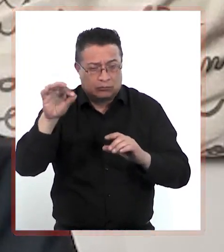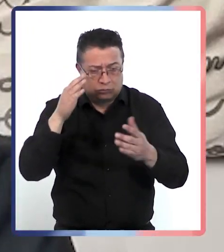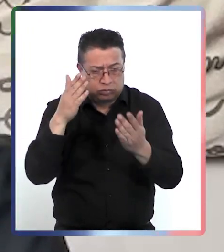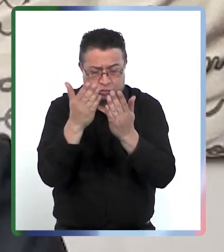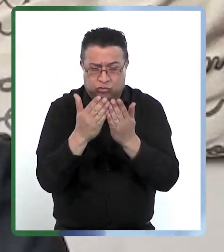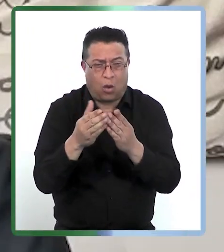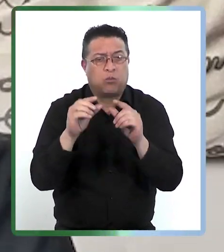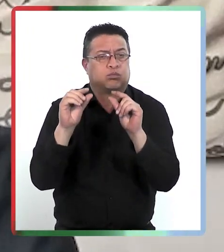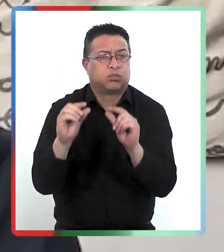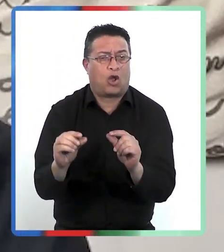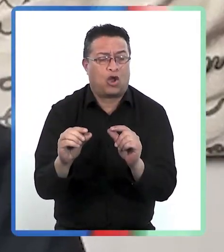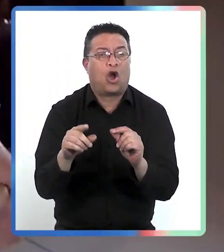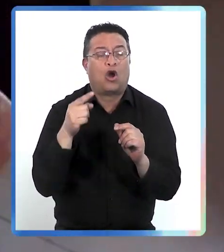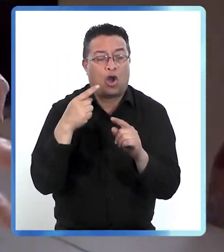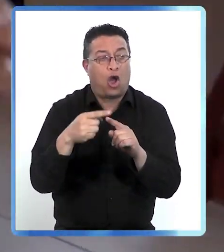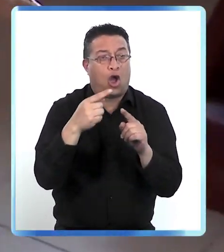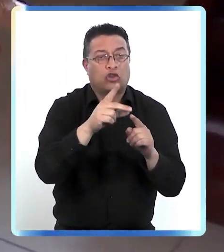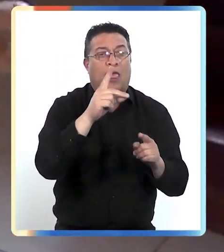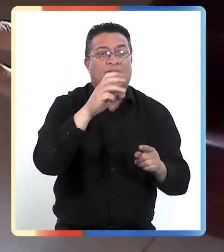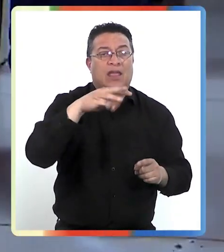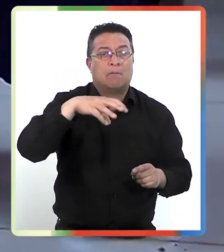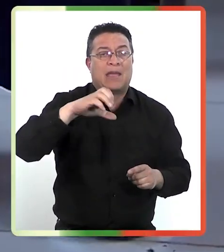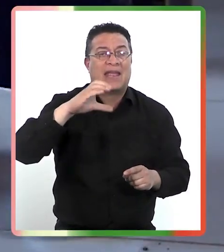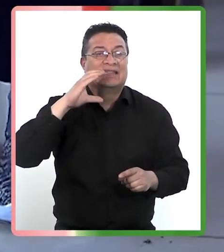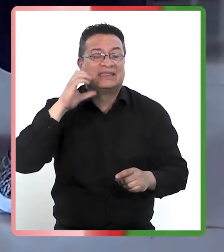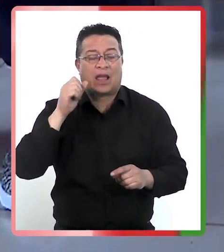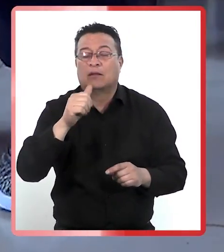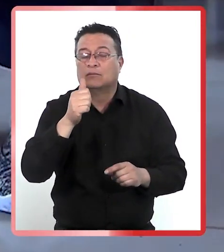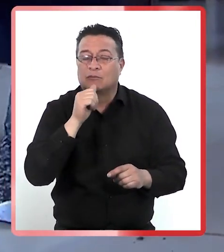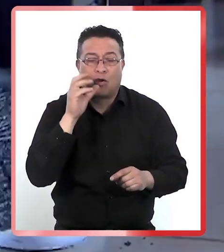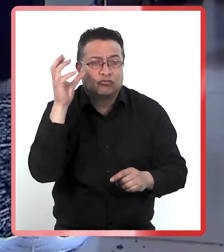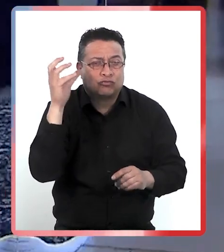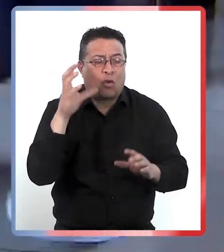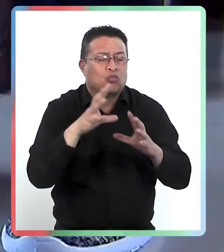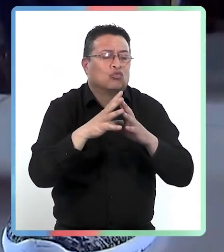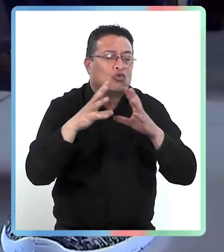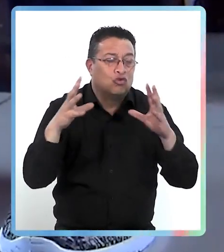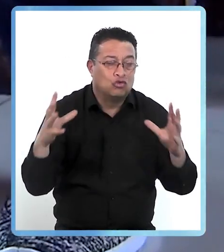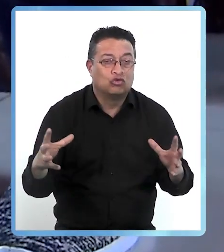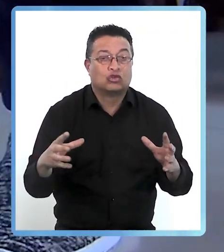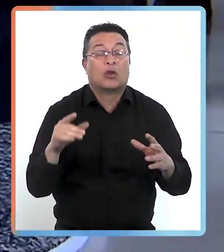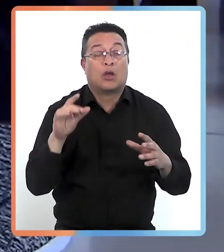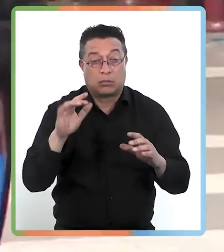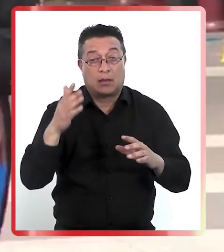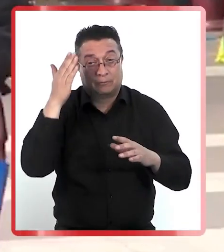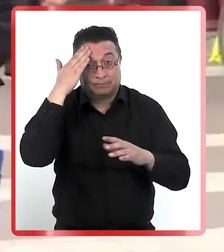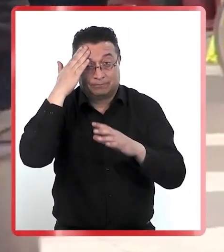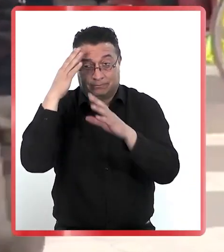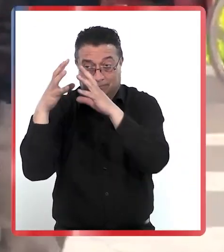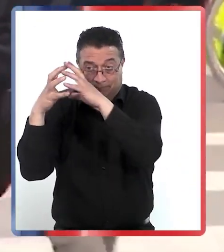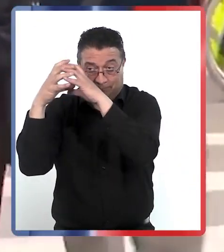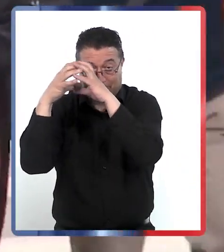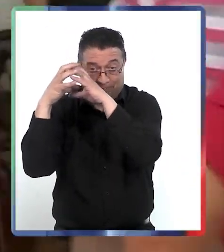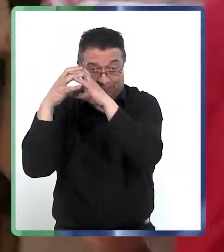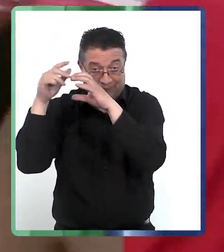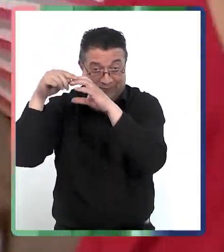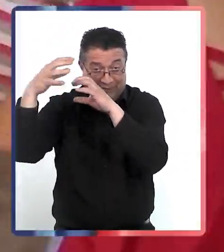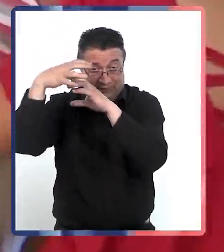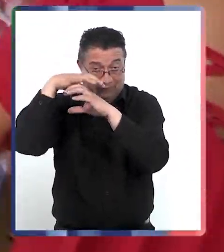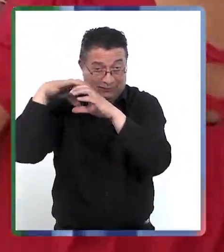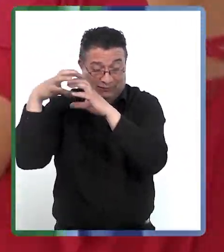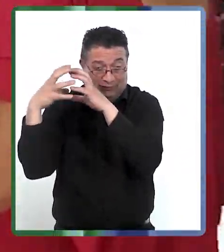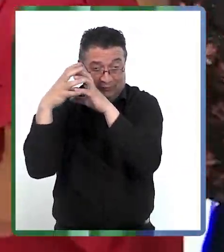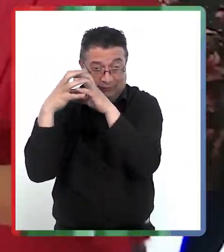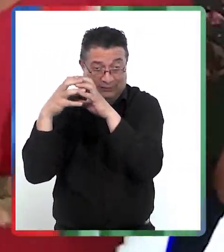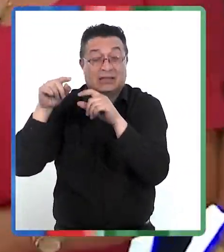por ejemplo, la enfermedad de Alzheimer y mucho menos de las otras demencias. Y probablemente están sucediendo en nuestro cerebro, con los pacientes que tienen